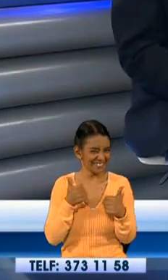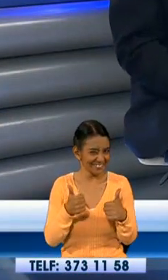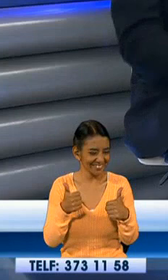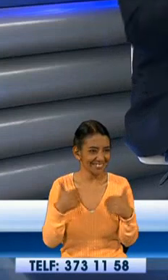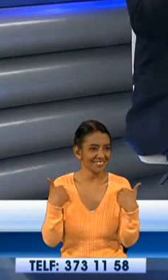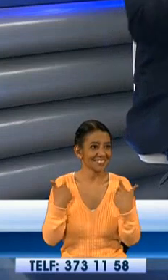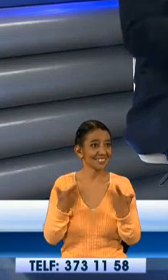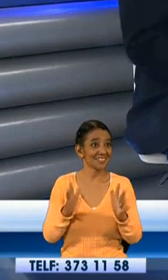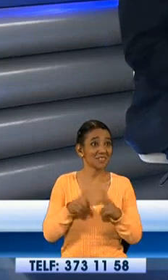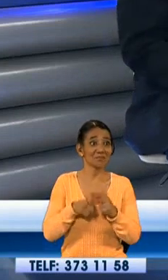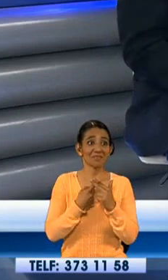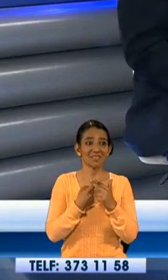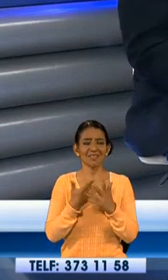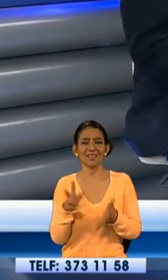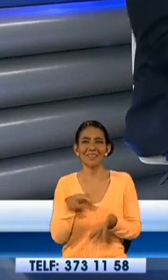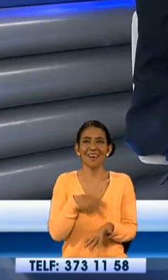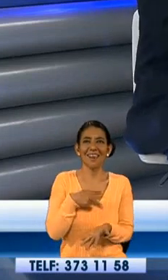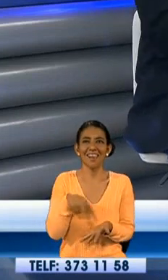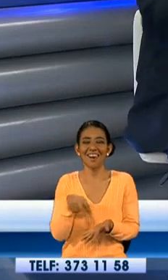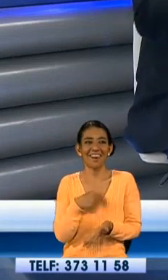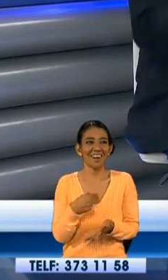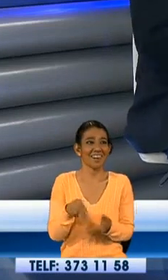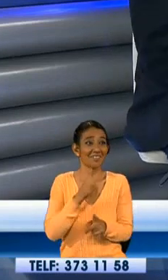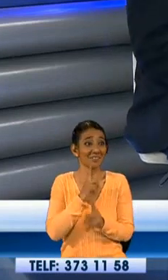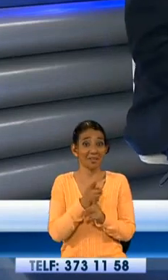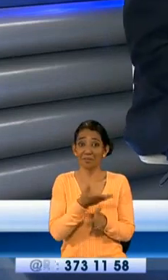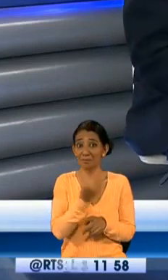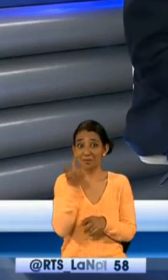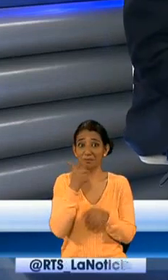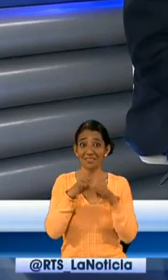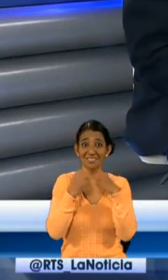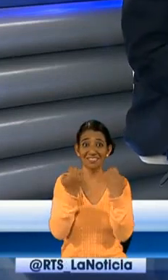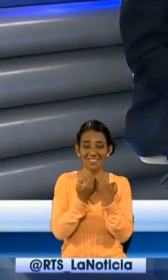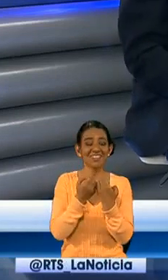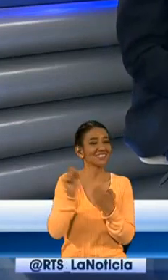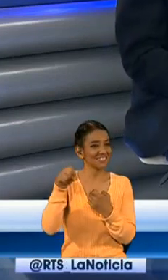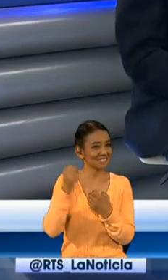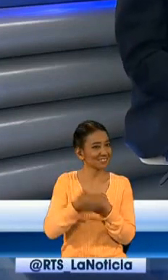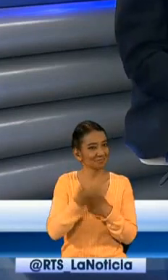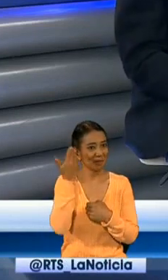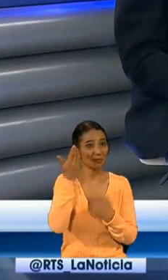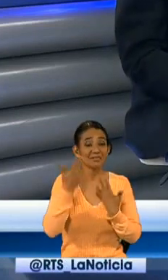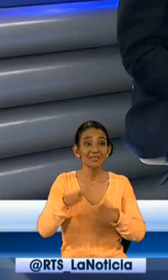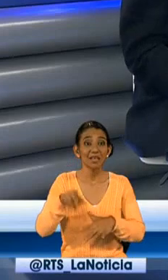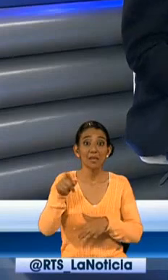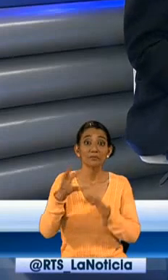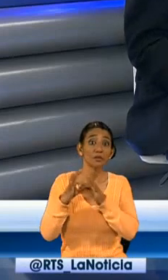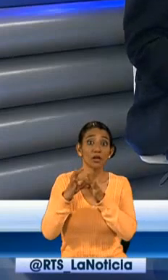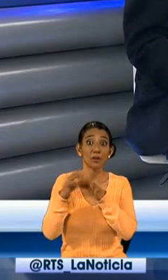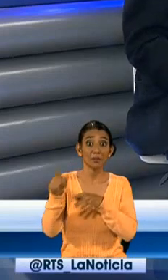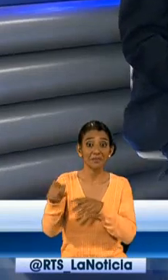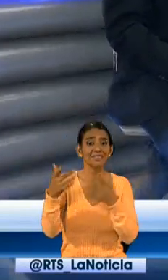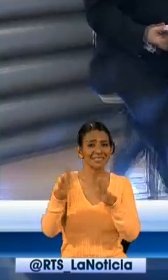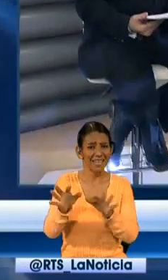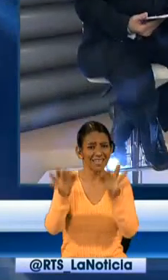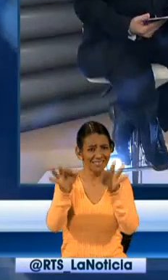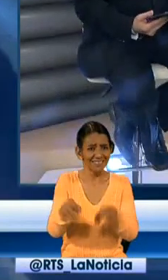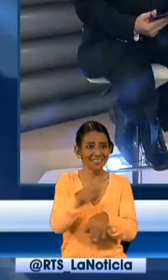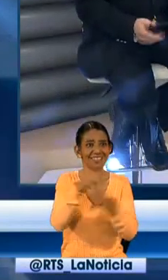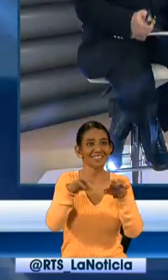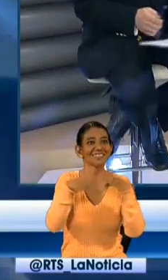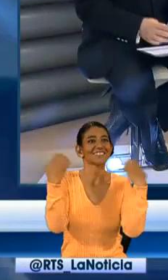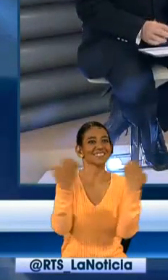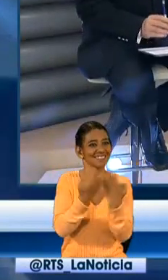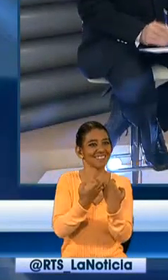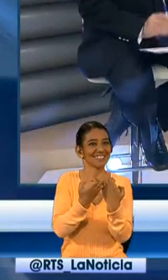Comenzaba. El bailecito. ¿Te parece si vamos al estadio? Así es, mi querida Roberts, que está ya Sofía Vintimilla con todos los detalles de lo que está viviendo en